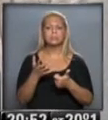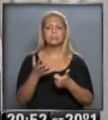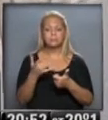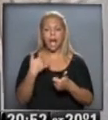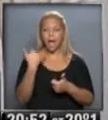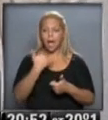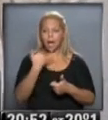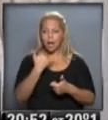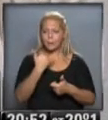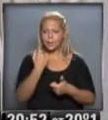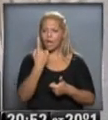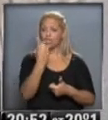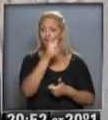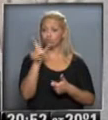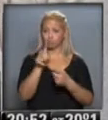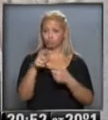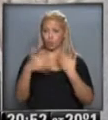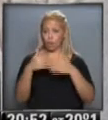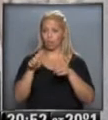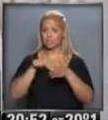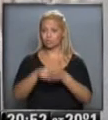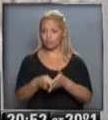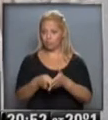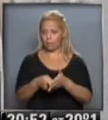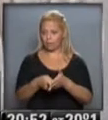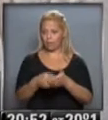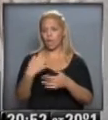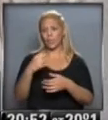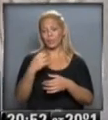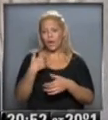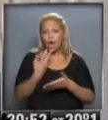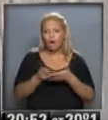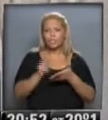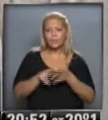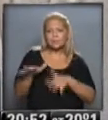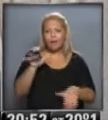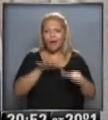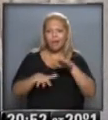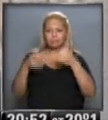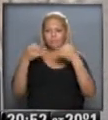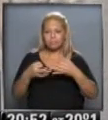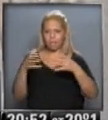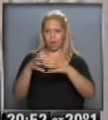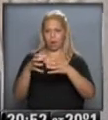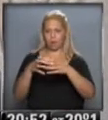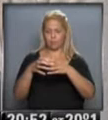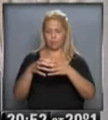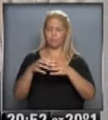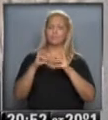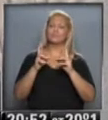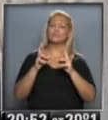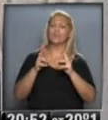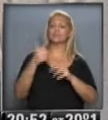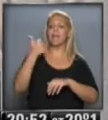íbamos a tener de dos suspendidos, íbamos a tener que trabajar para reordenando nuevamente el equipo. Pero por suerte tenemos jugadores